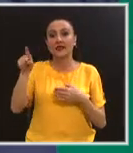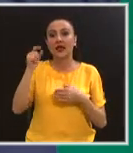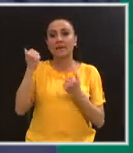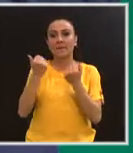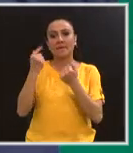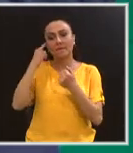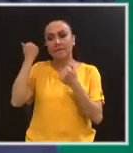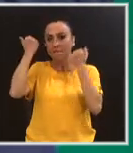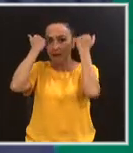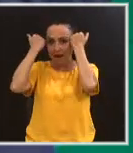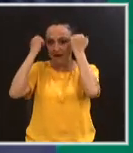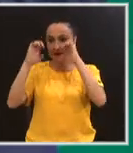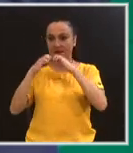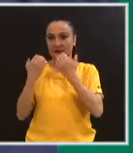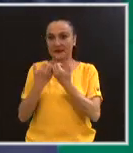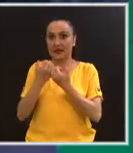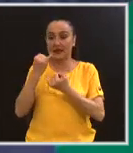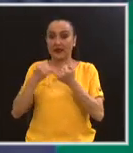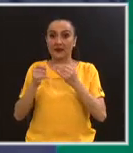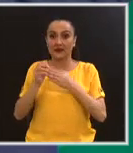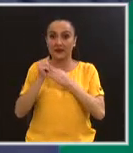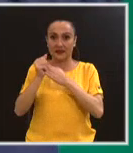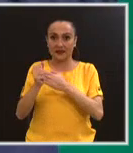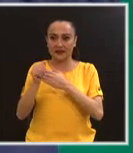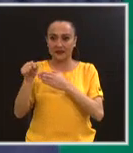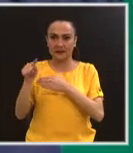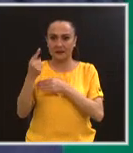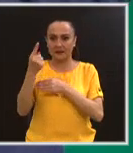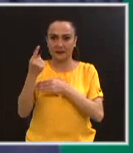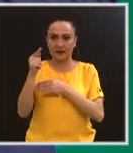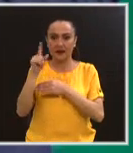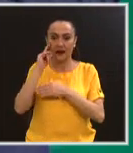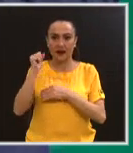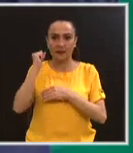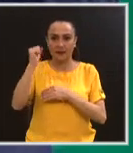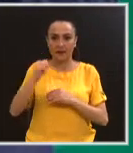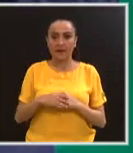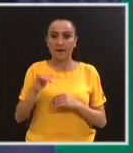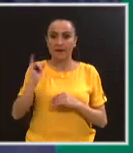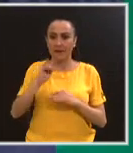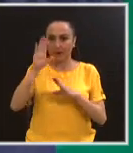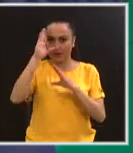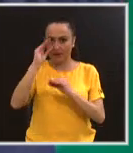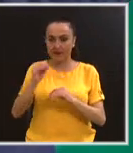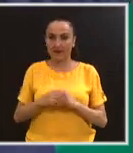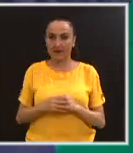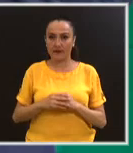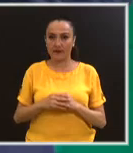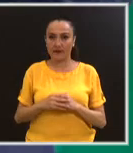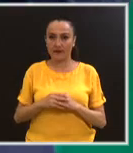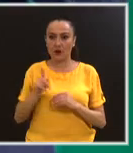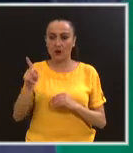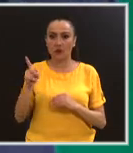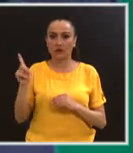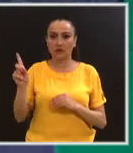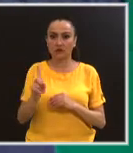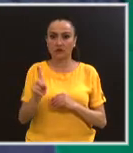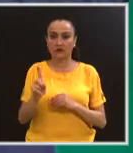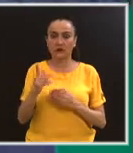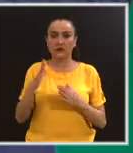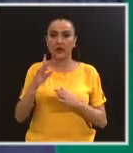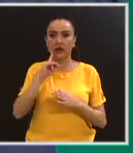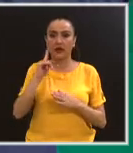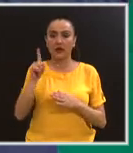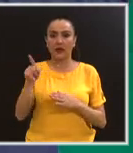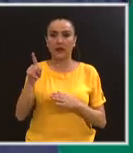victoria que le permita terminar líder e invicto esta primera vuelta del Campeonato además hay información con uno de los fichajes bomba de la